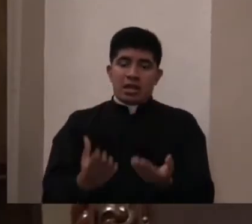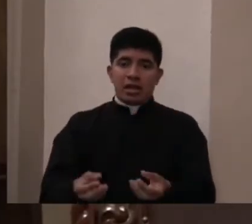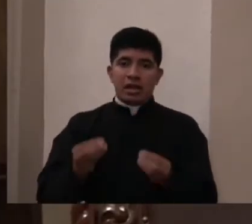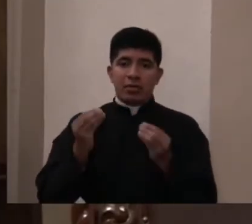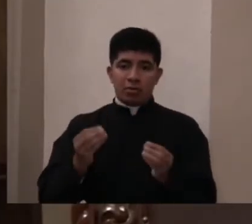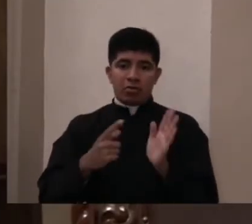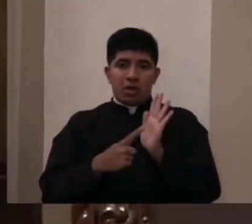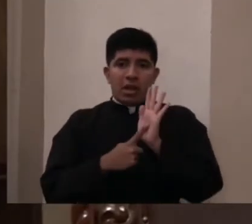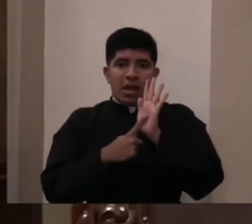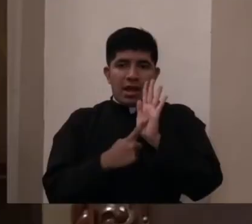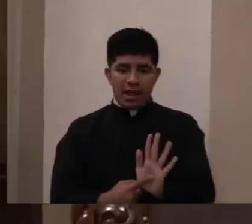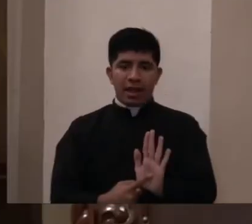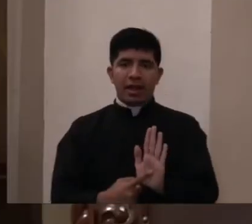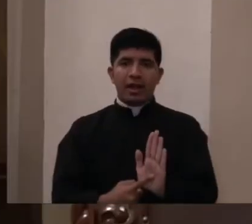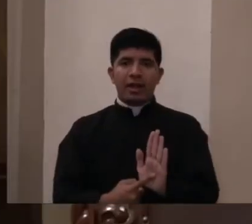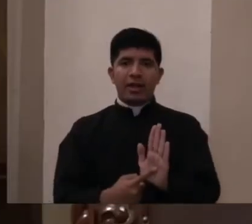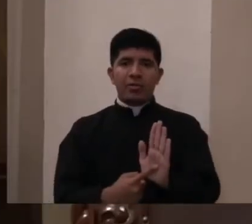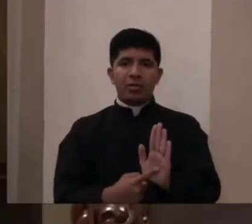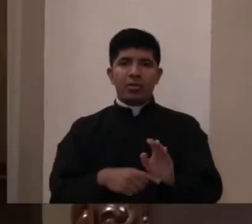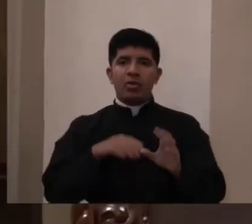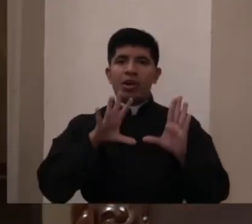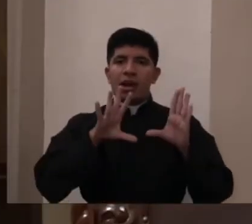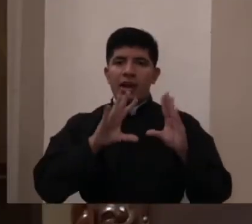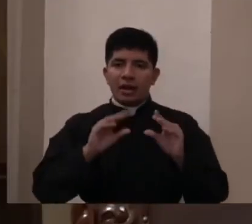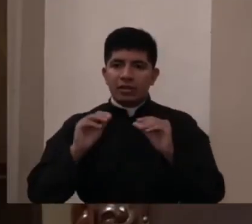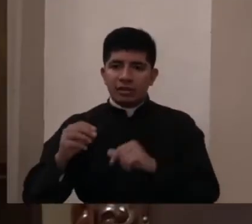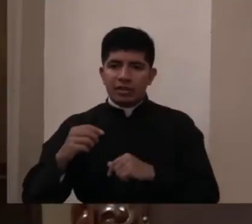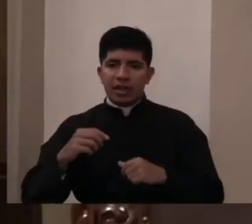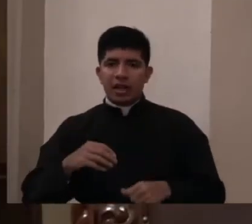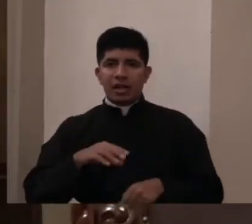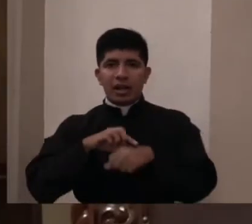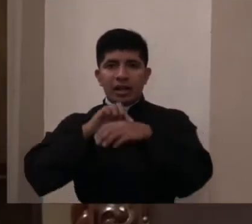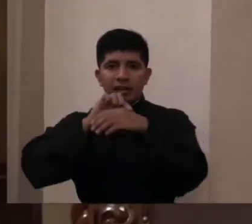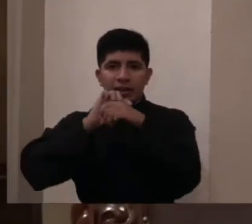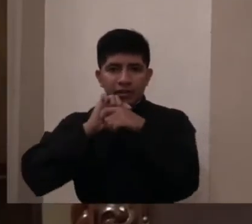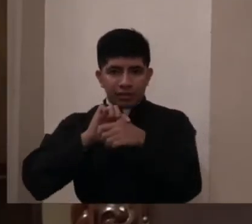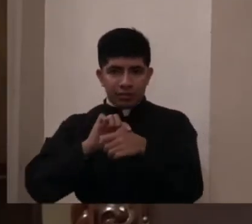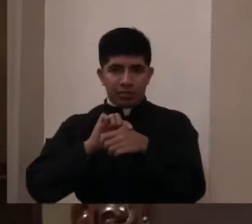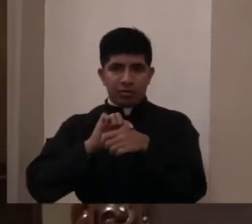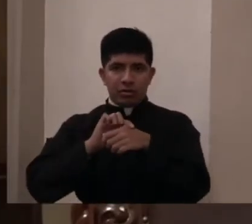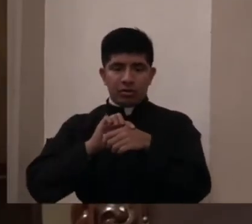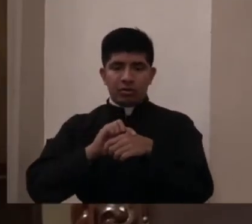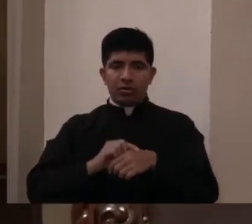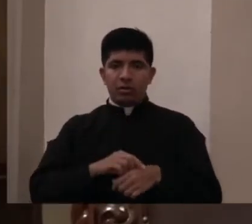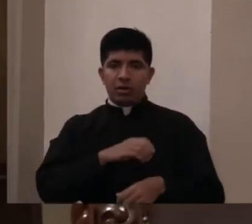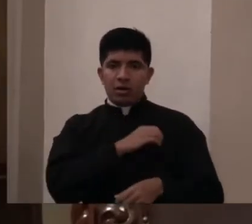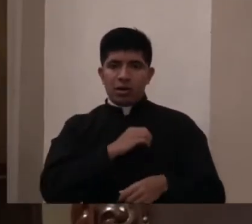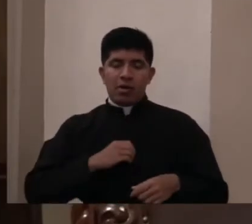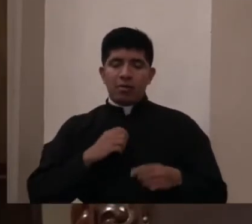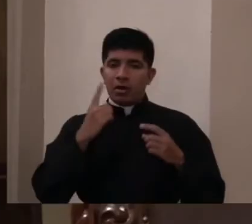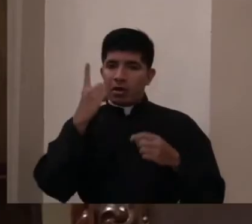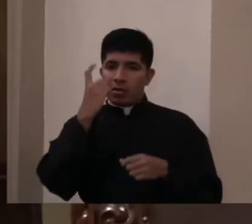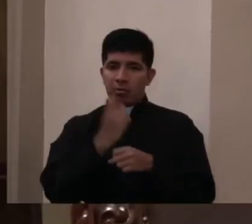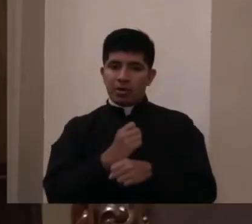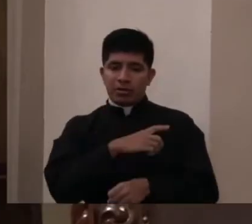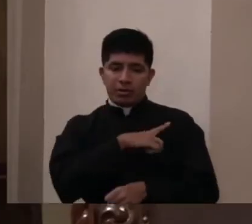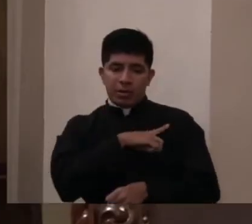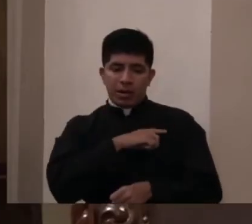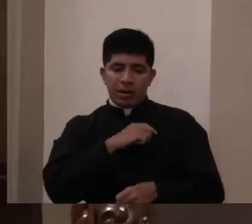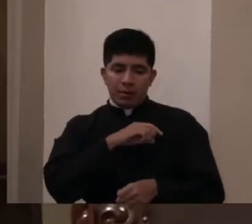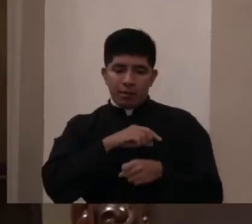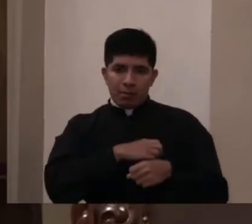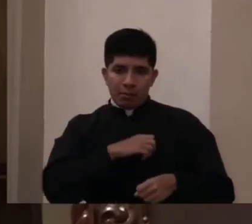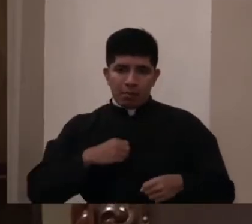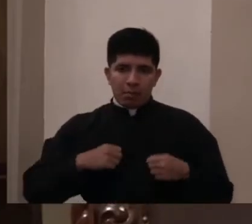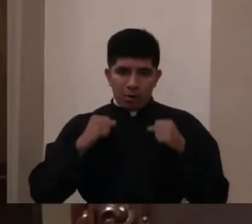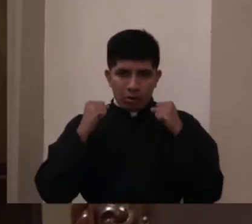buen ejemplo, muy buen testimonio. Ese es el principal compromiso, la gran responsabilidad de